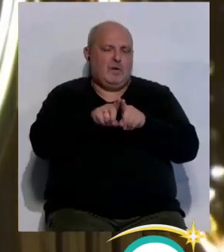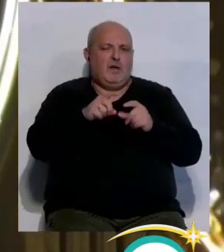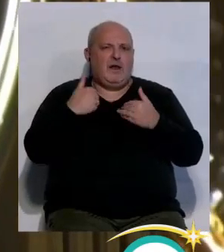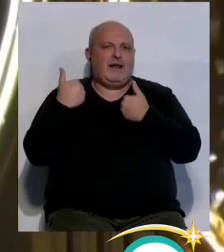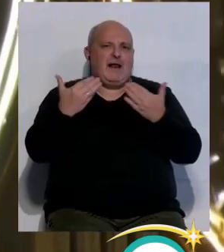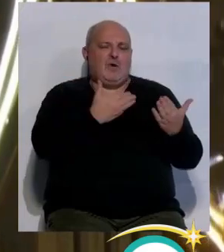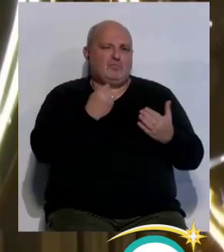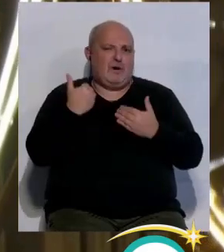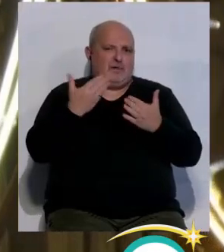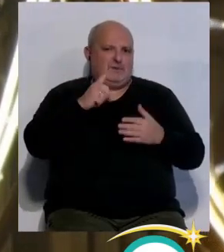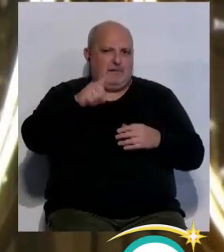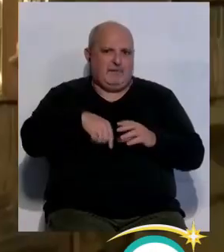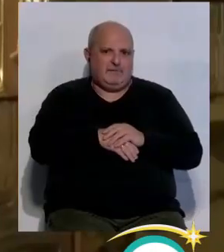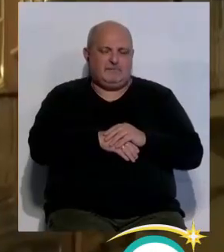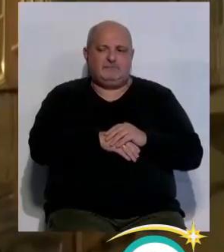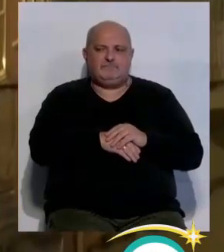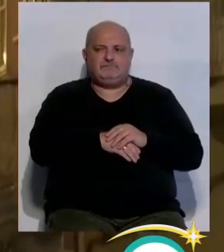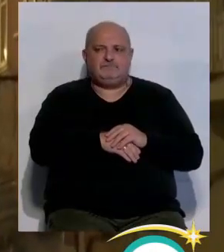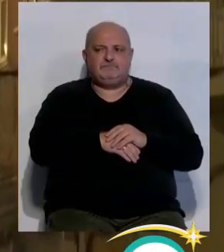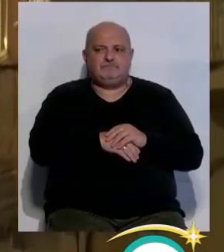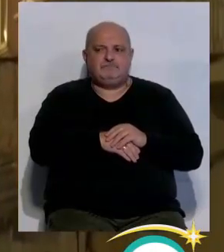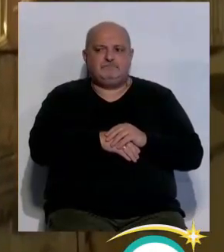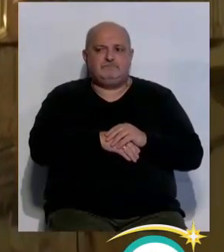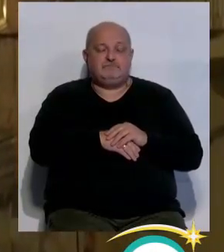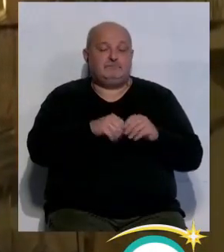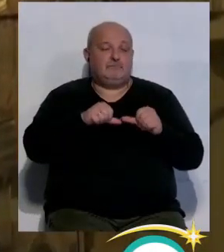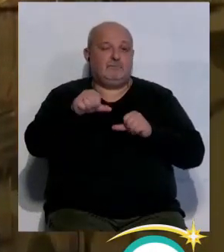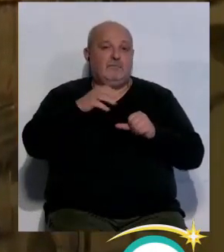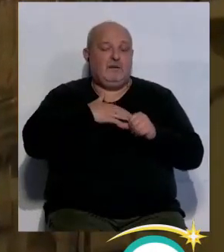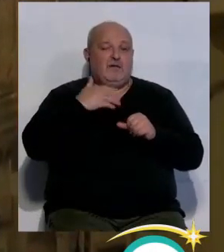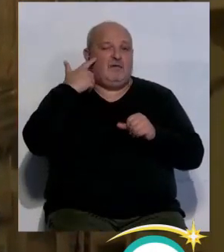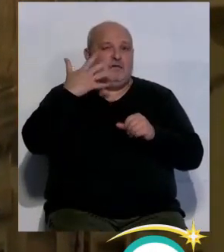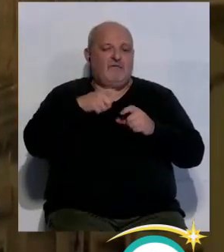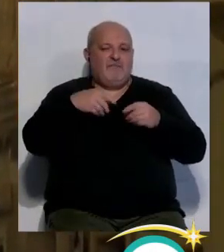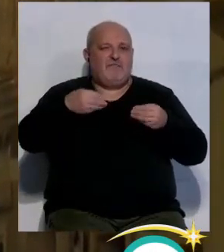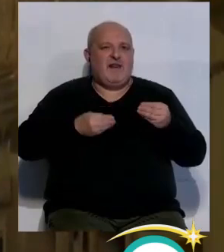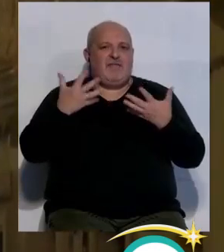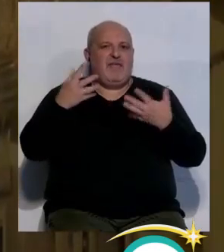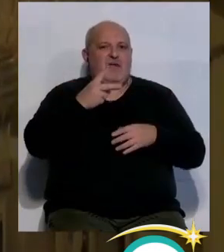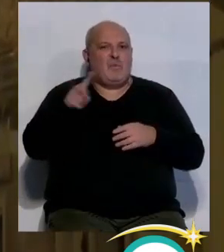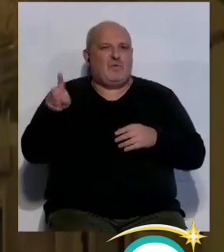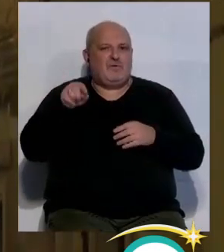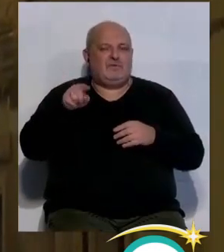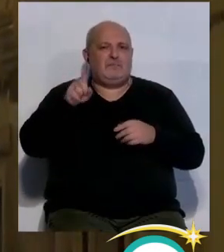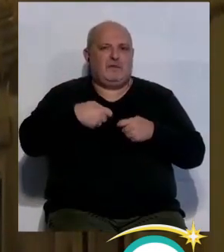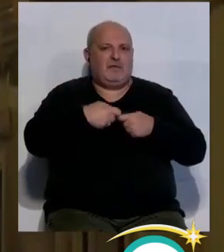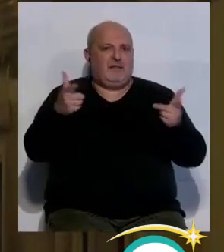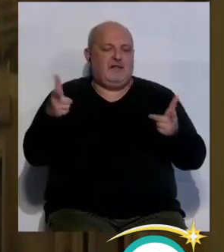de regalos, de muchísimos regalos, y en los vales, nuestros famosos vales de 10 euros, que también se están